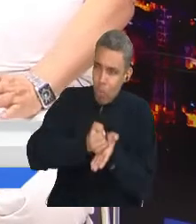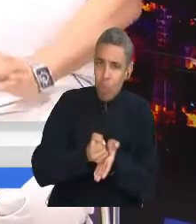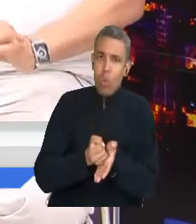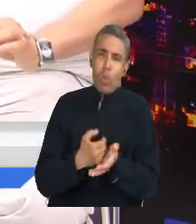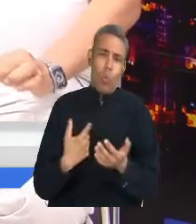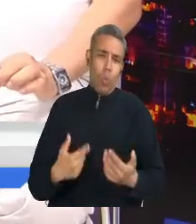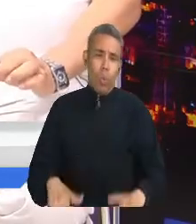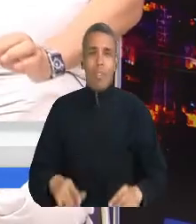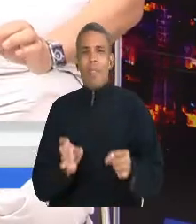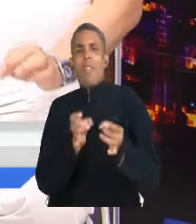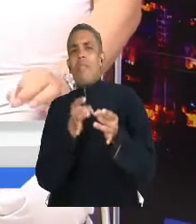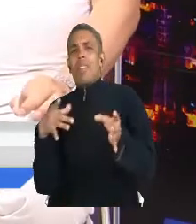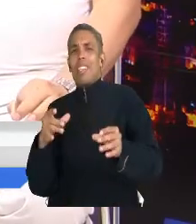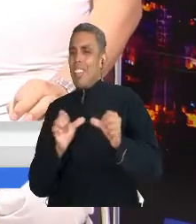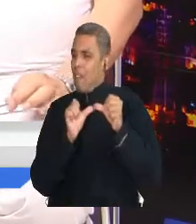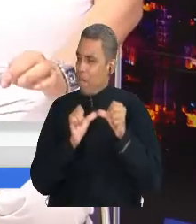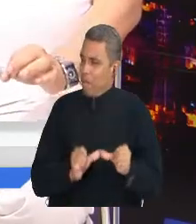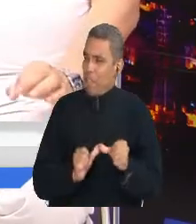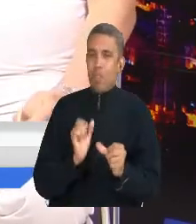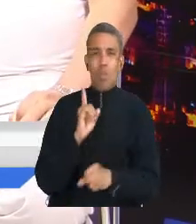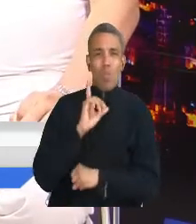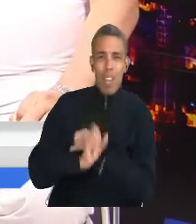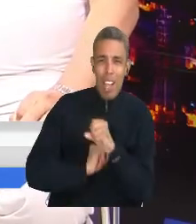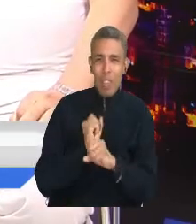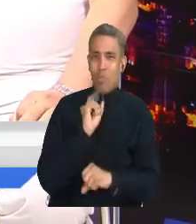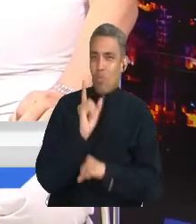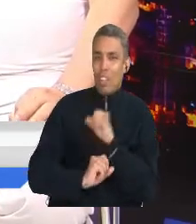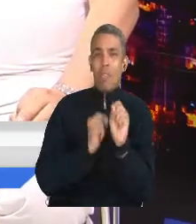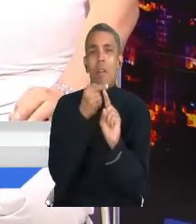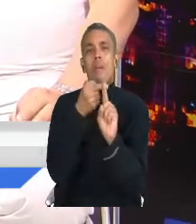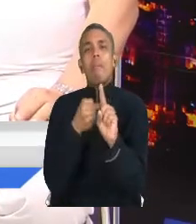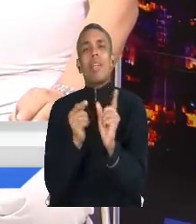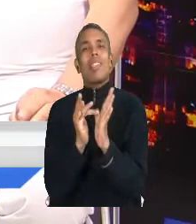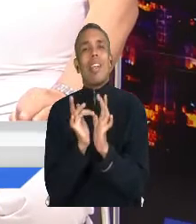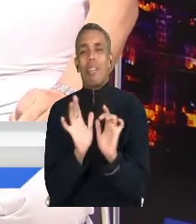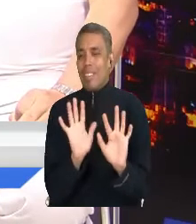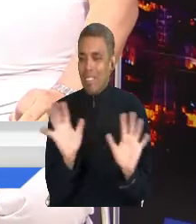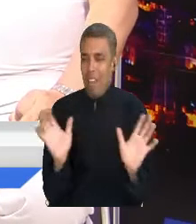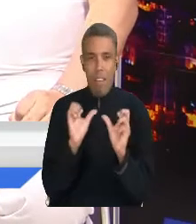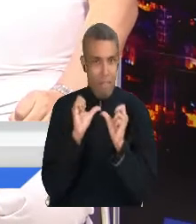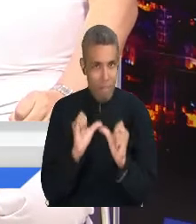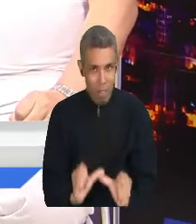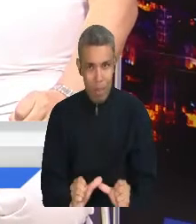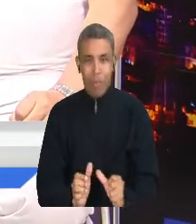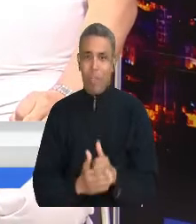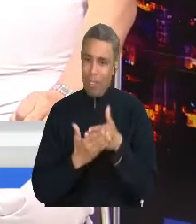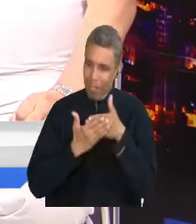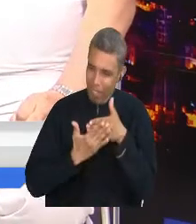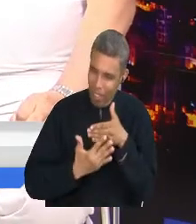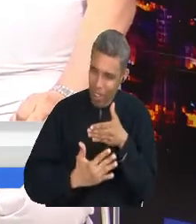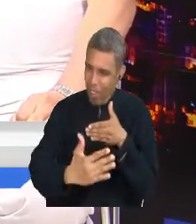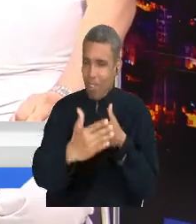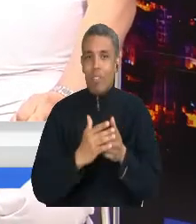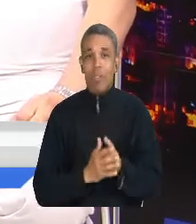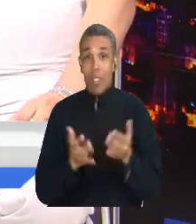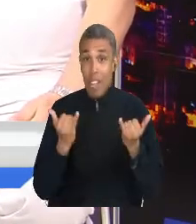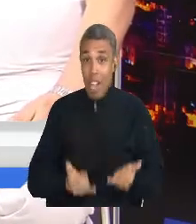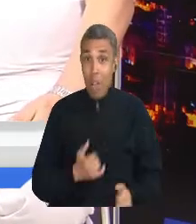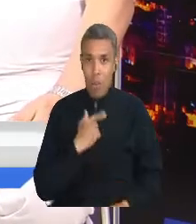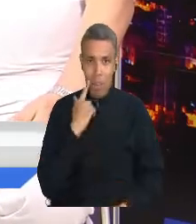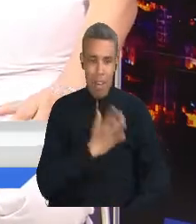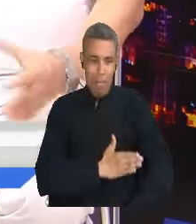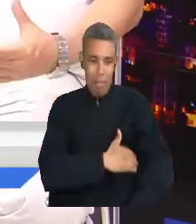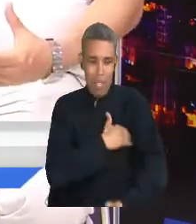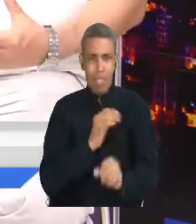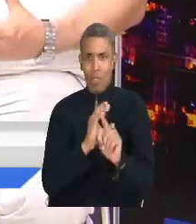compromiso es presentar nuevamente ante el Programa Nacional de Concertación del Ministerio de Cultura el proyecto, para